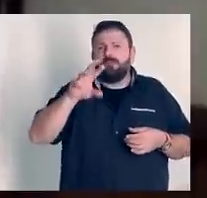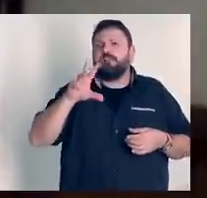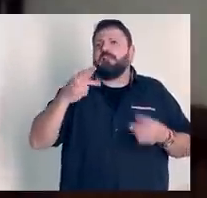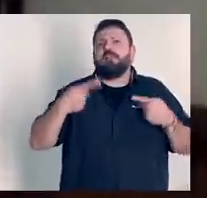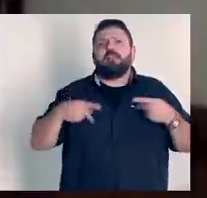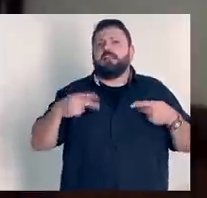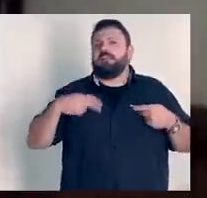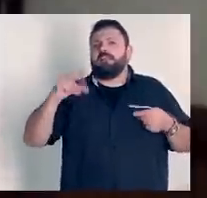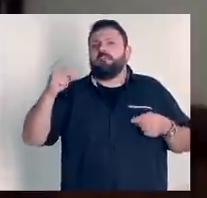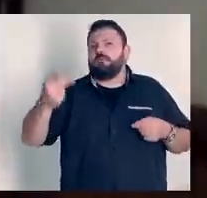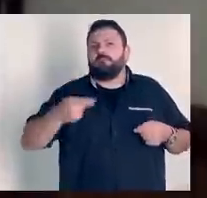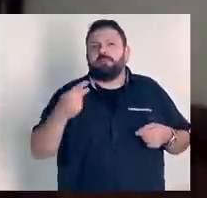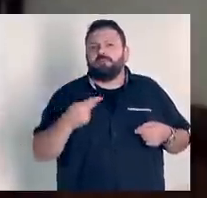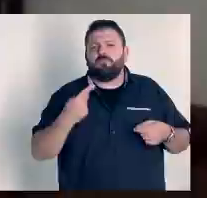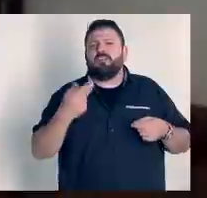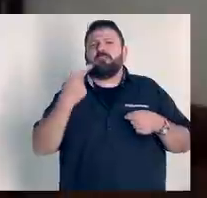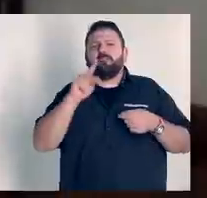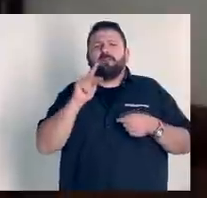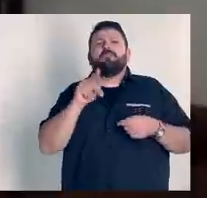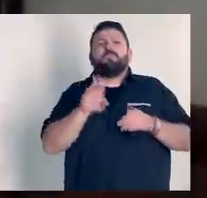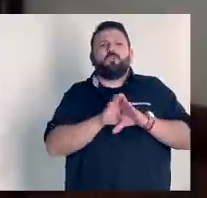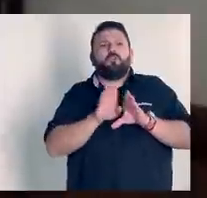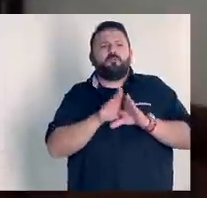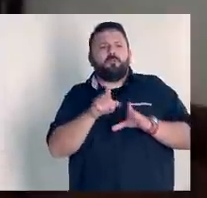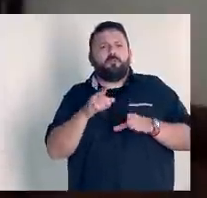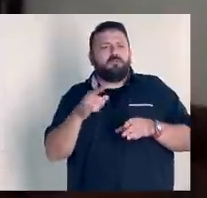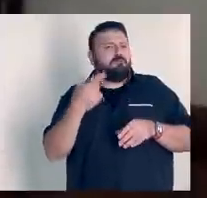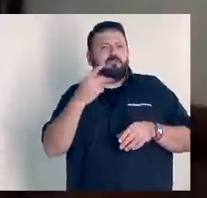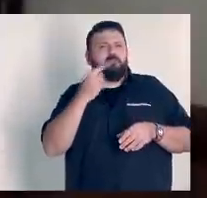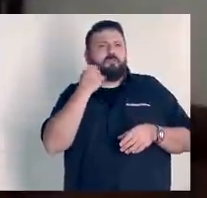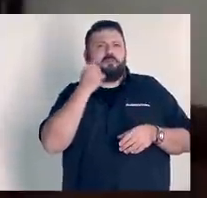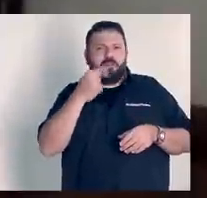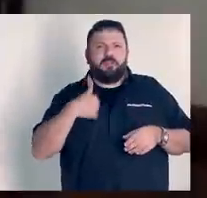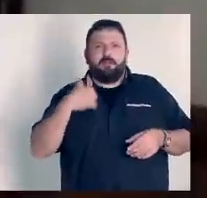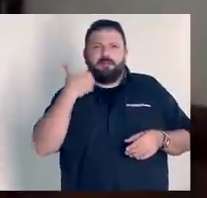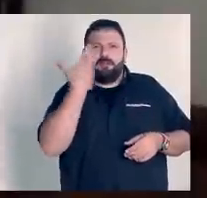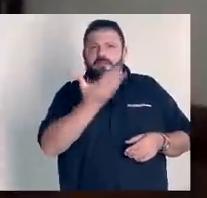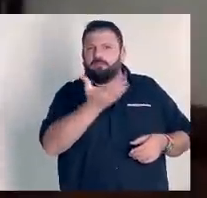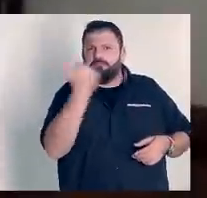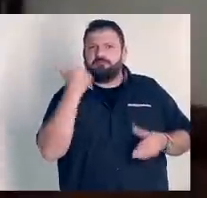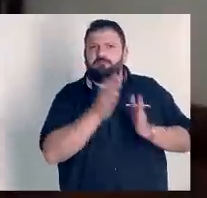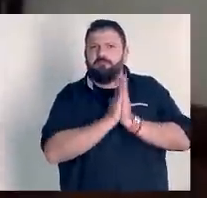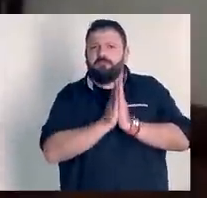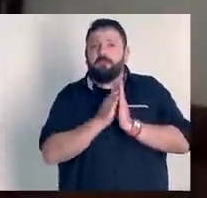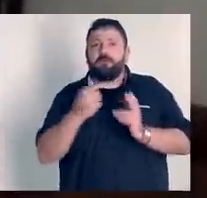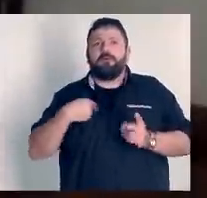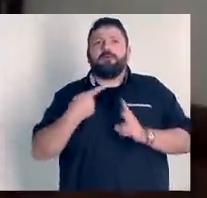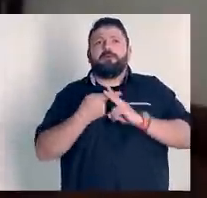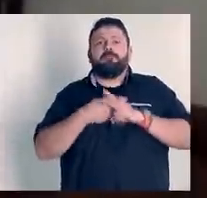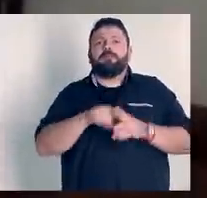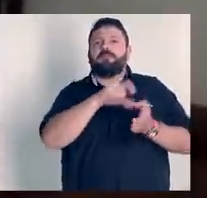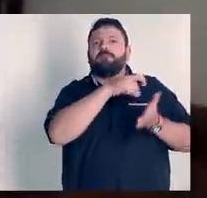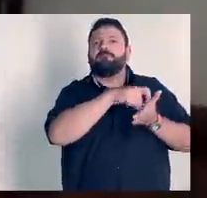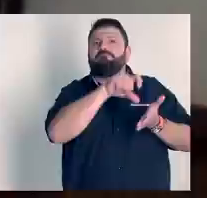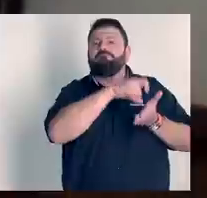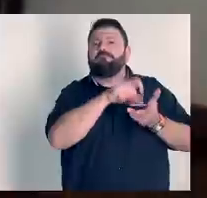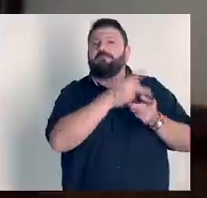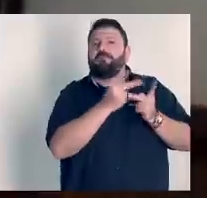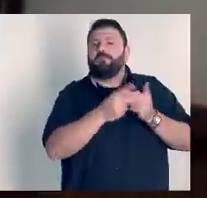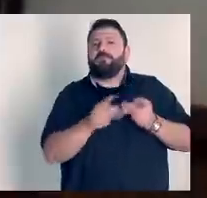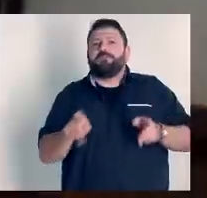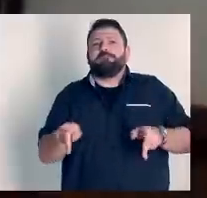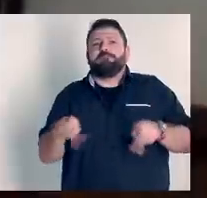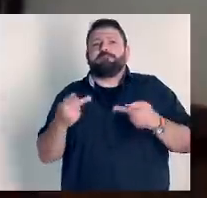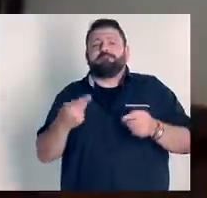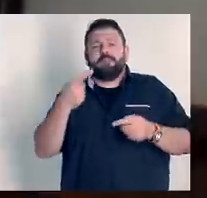preguntaba nada, nada más me decía, yo quiero uno, consíguemelo. Y así fue como empezamos a tener esta liquidez. Y bueno, para no cansarlos, quiero